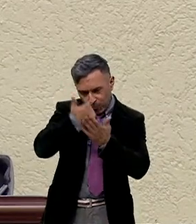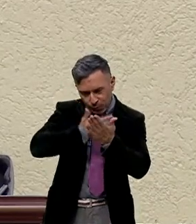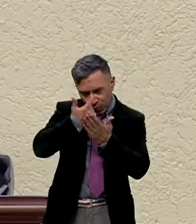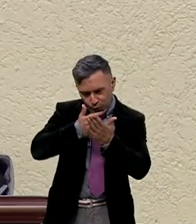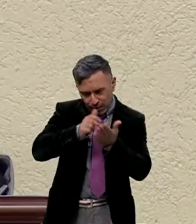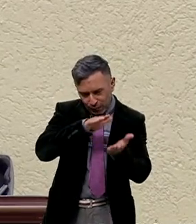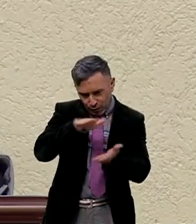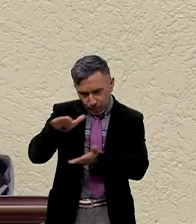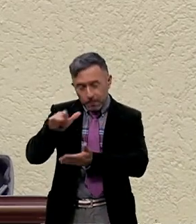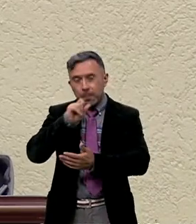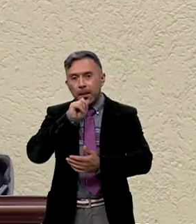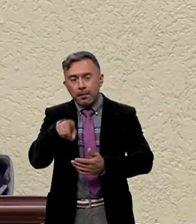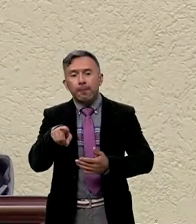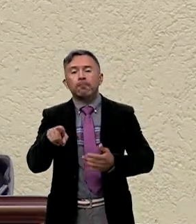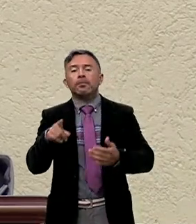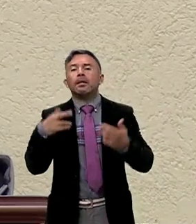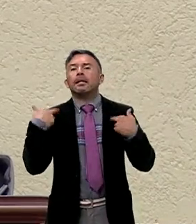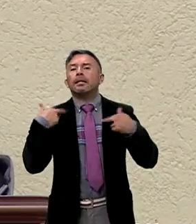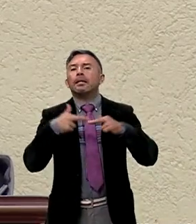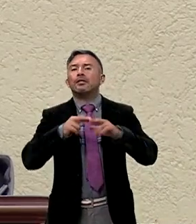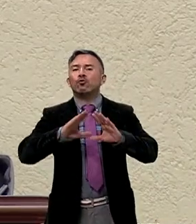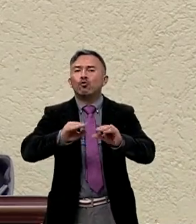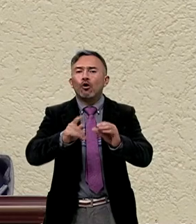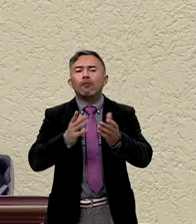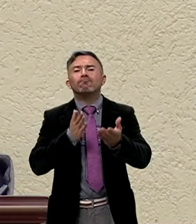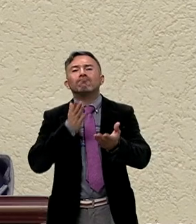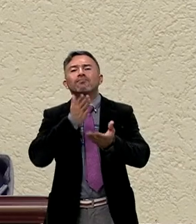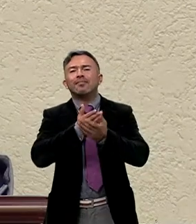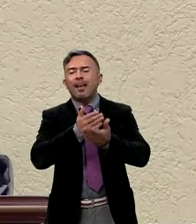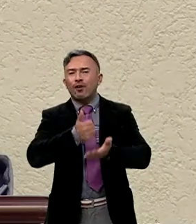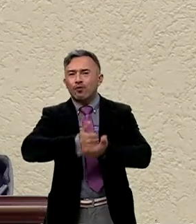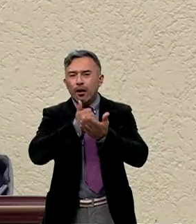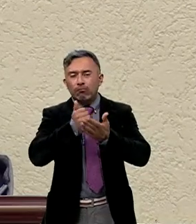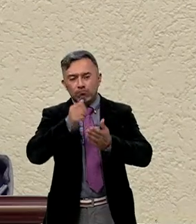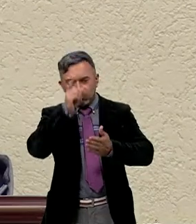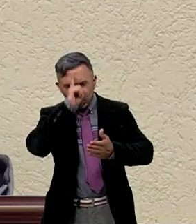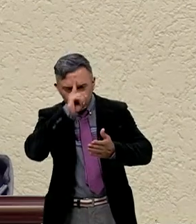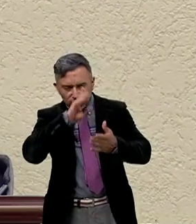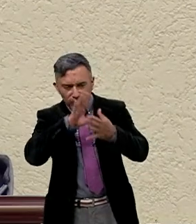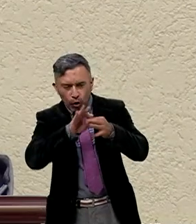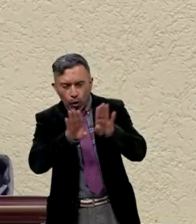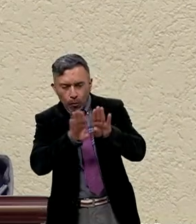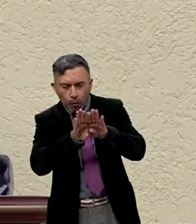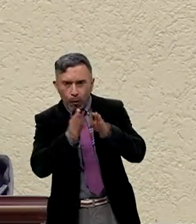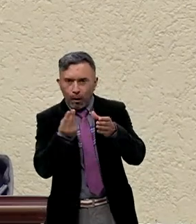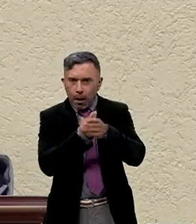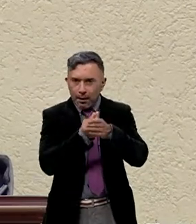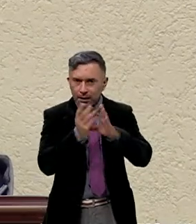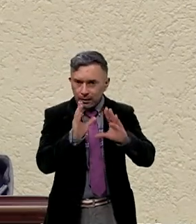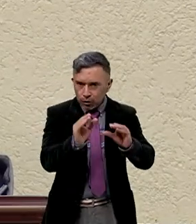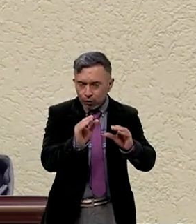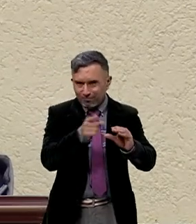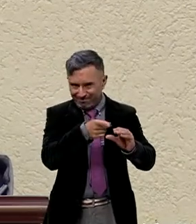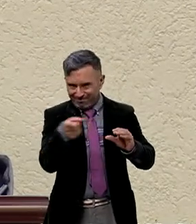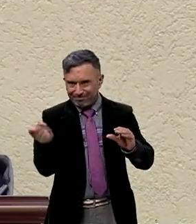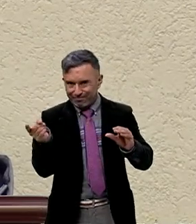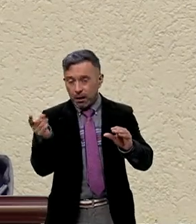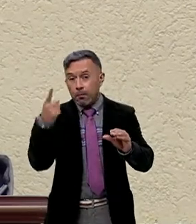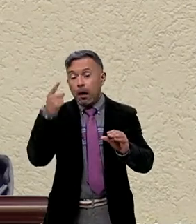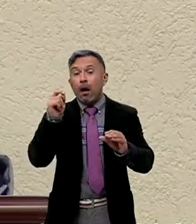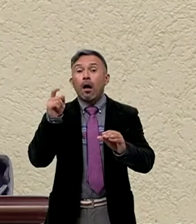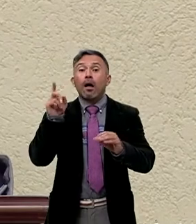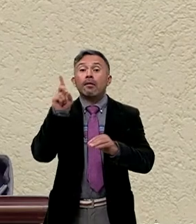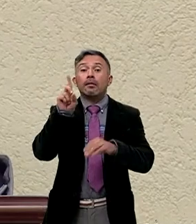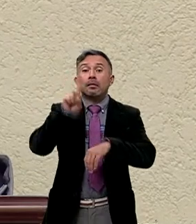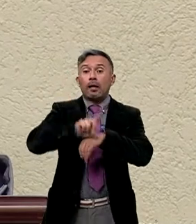y asistentes que visitaron convencieron y capacitar on a dichos ciudadanos y ciudadanos para que el desarrollo de la